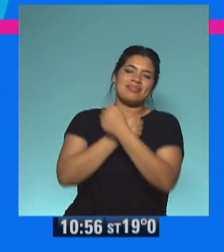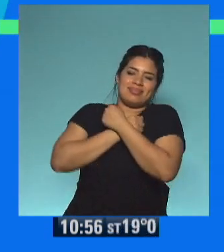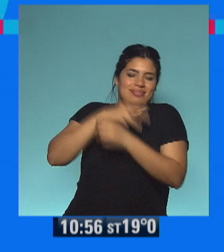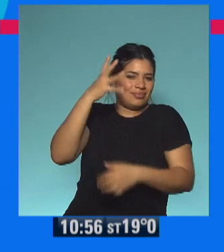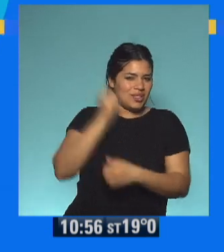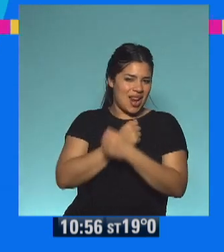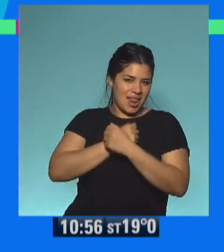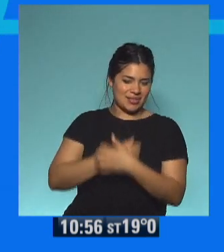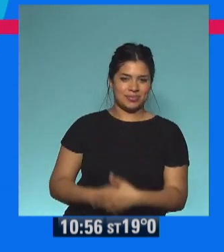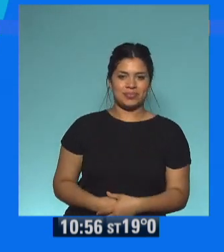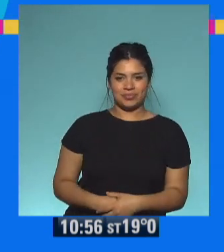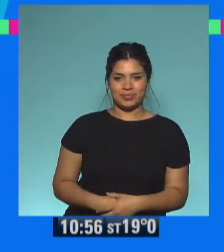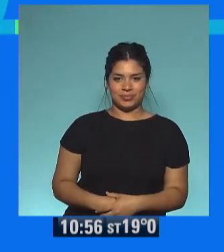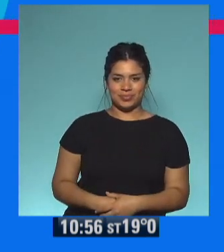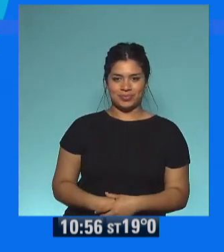Ahí está, wow. Muy bien.